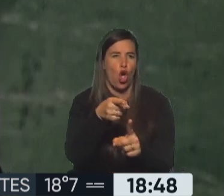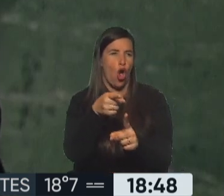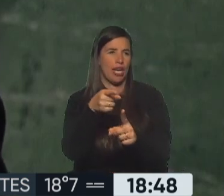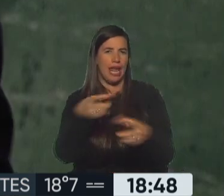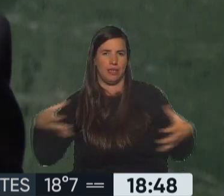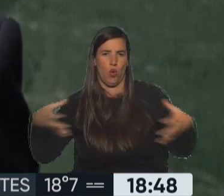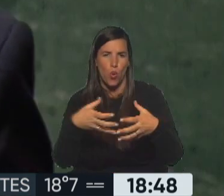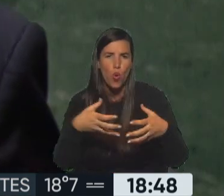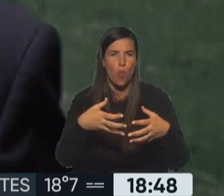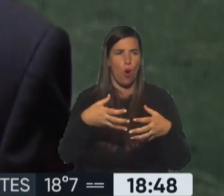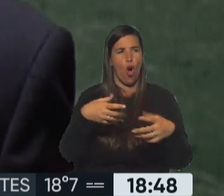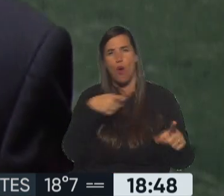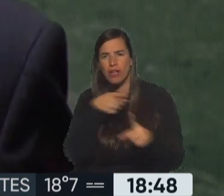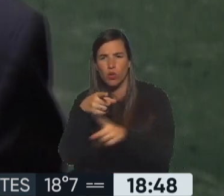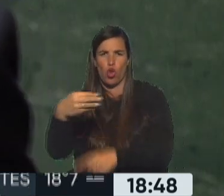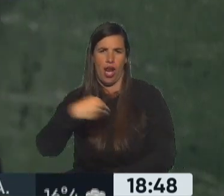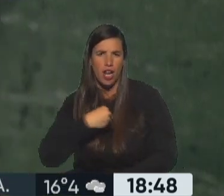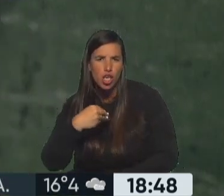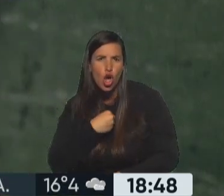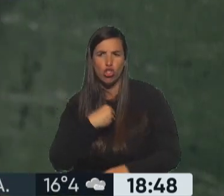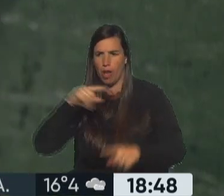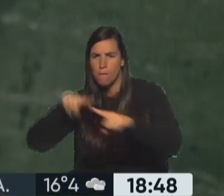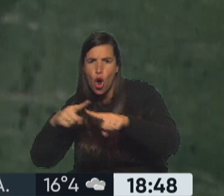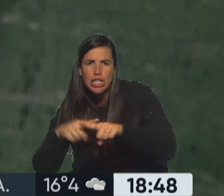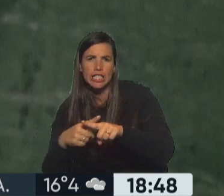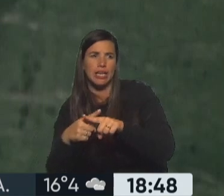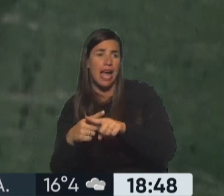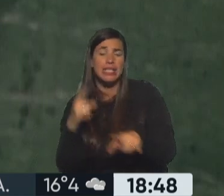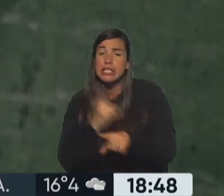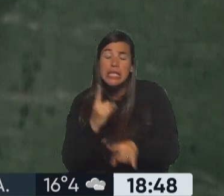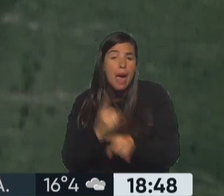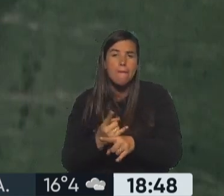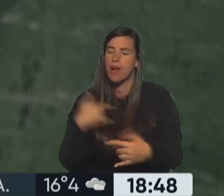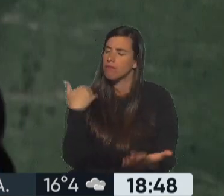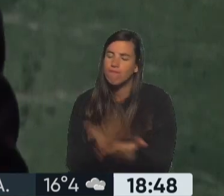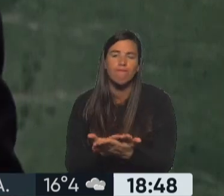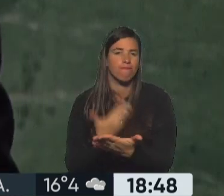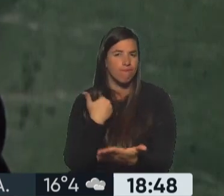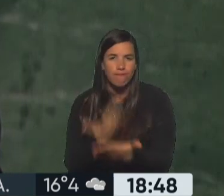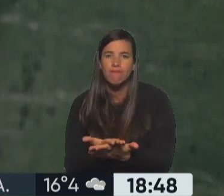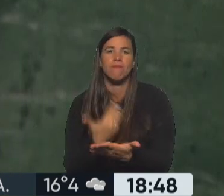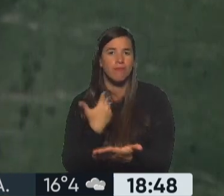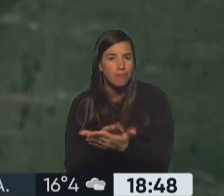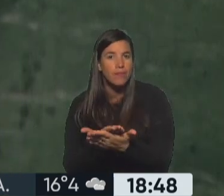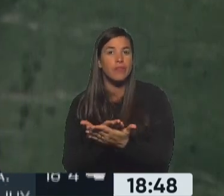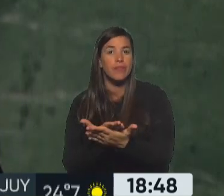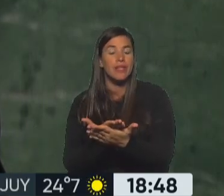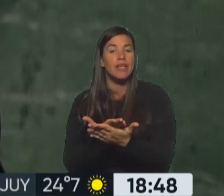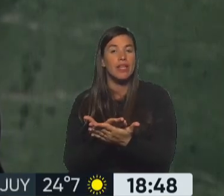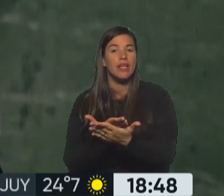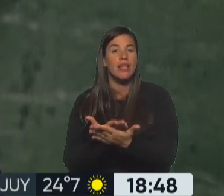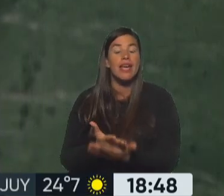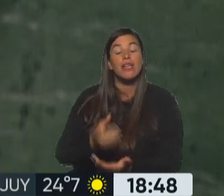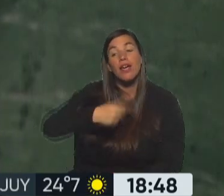religiosas o políticas. Como siempre lo hemos hecho, seguimos reclamando a las partes que encuentren en la